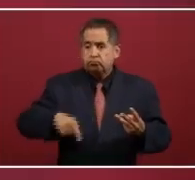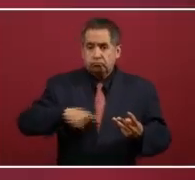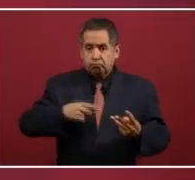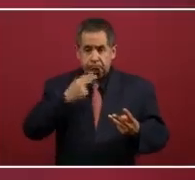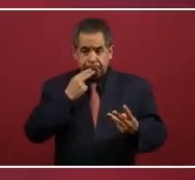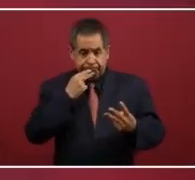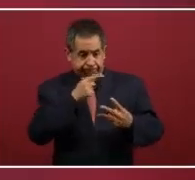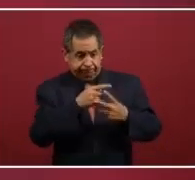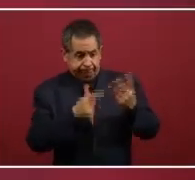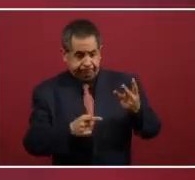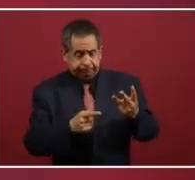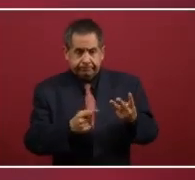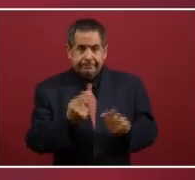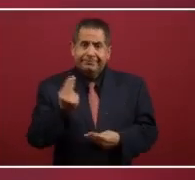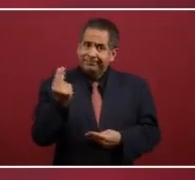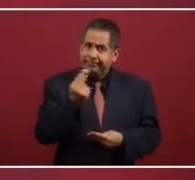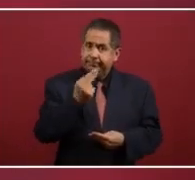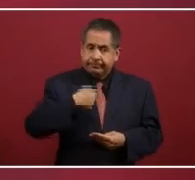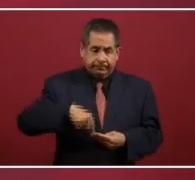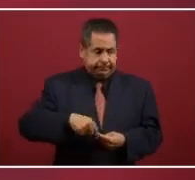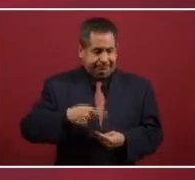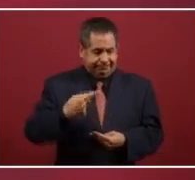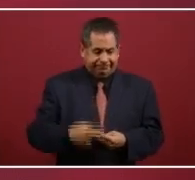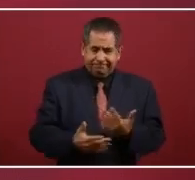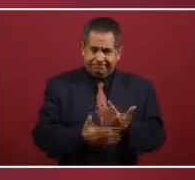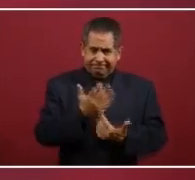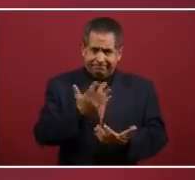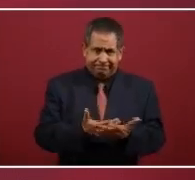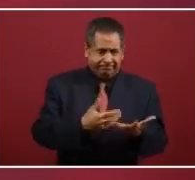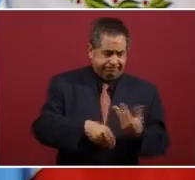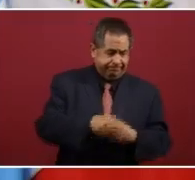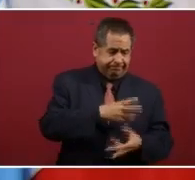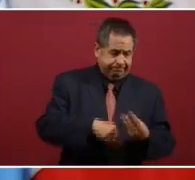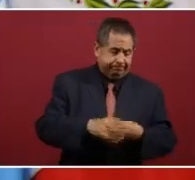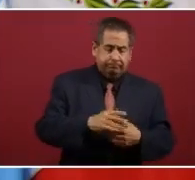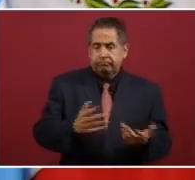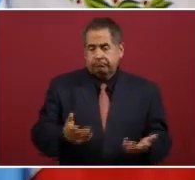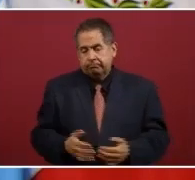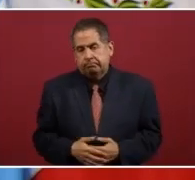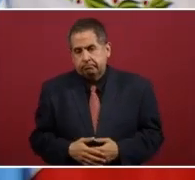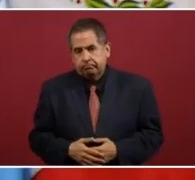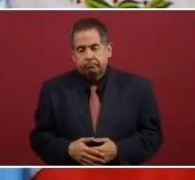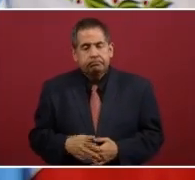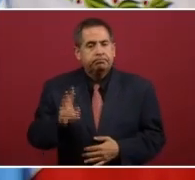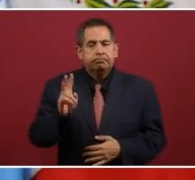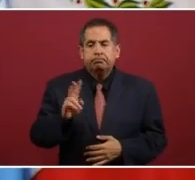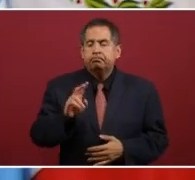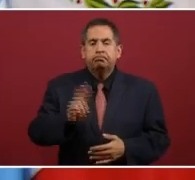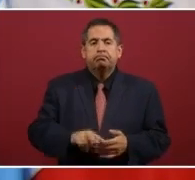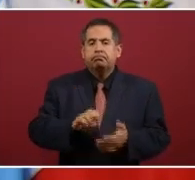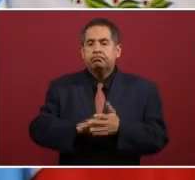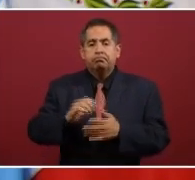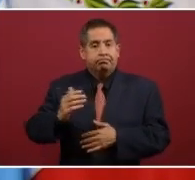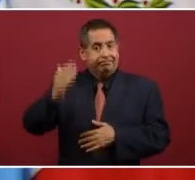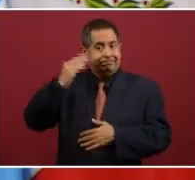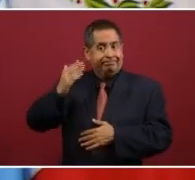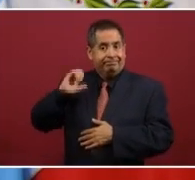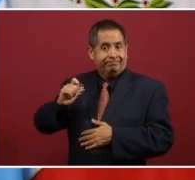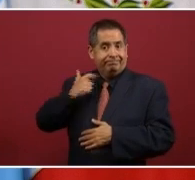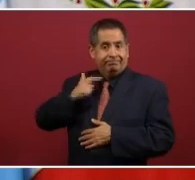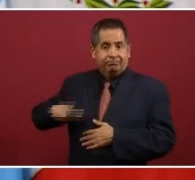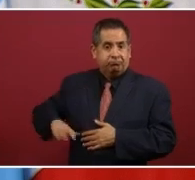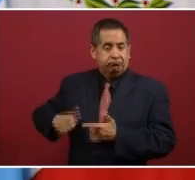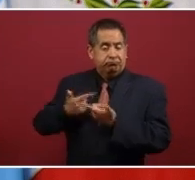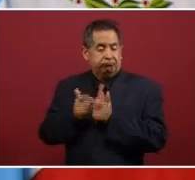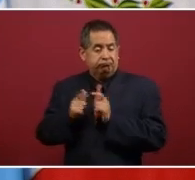consumimos. Una de las desgracias, entre otras, de la política neoliberal